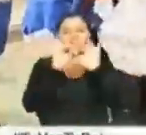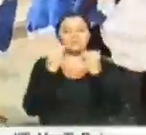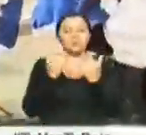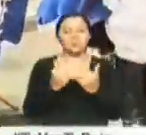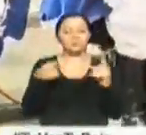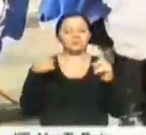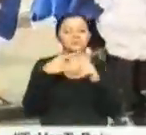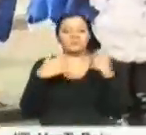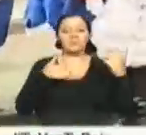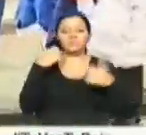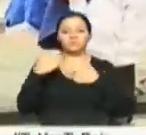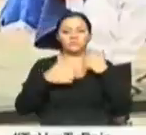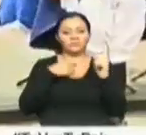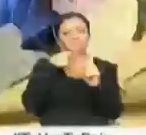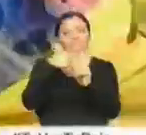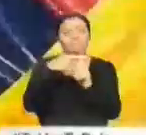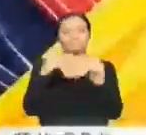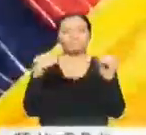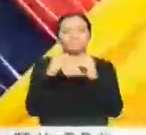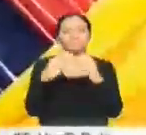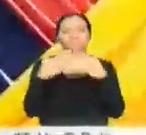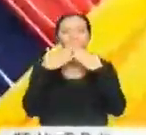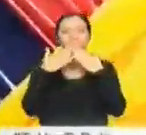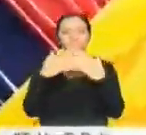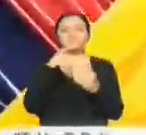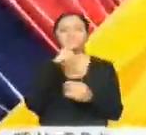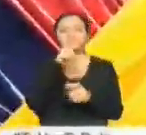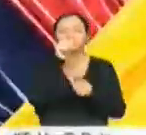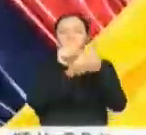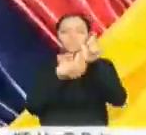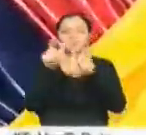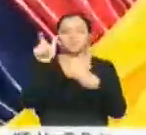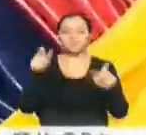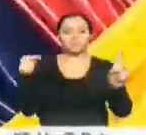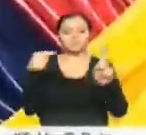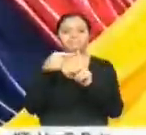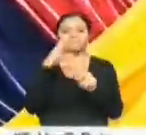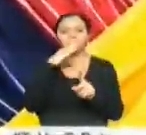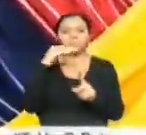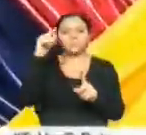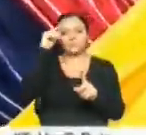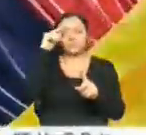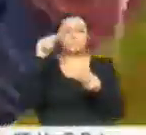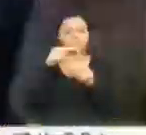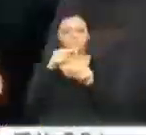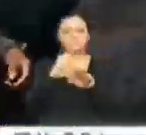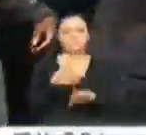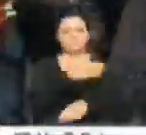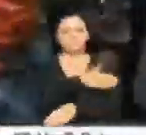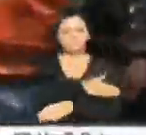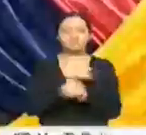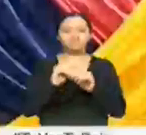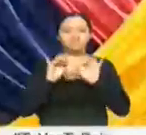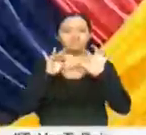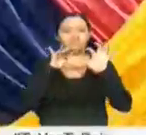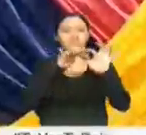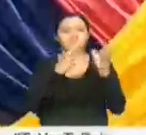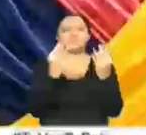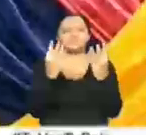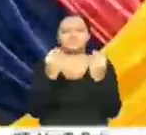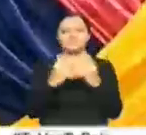tinte emotivo, pues el agradecimiento por parte de los ciudadanos hacia Rafael Correa fue masivo.